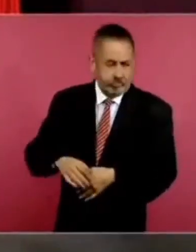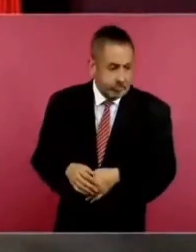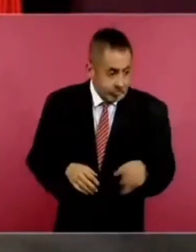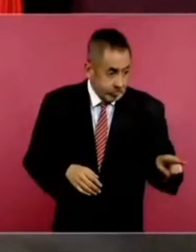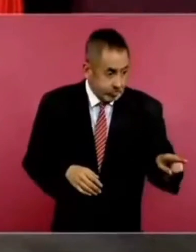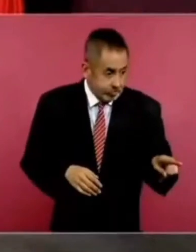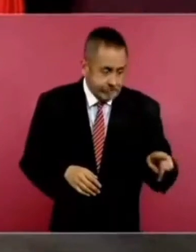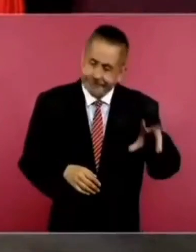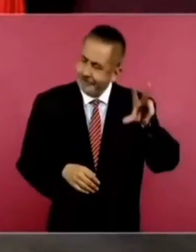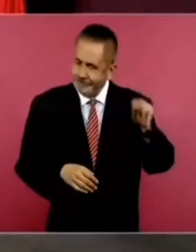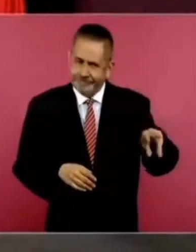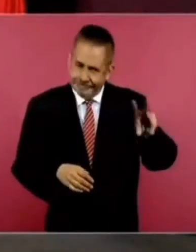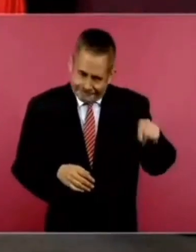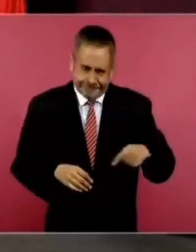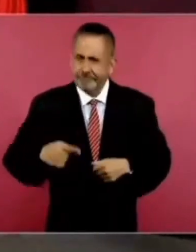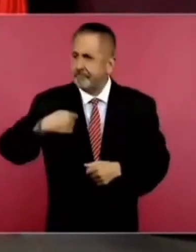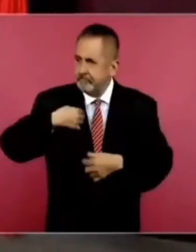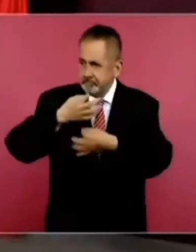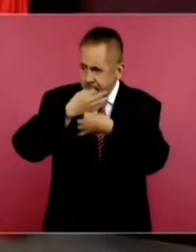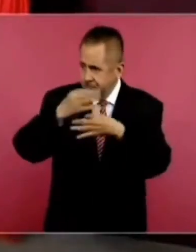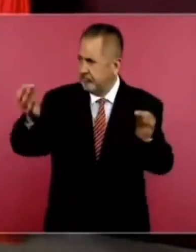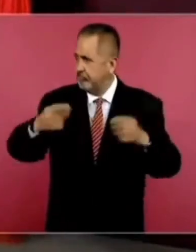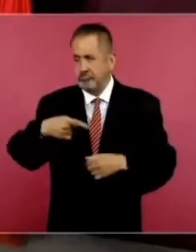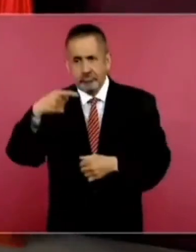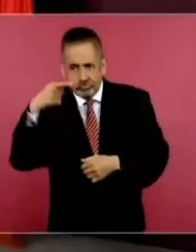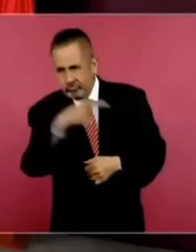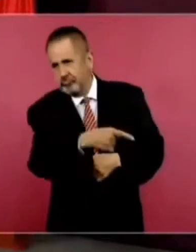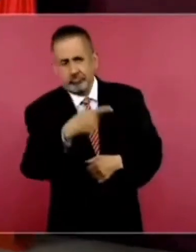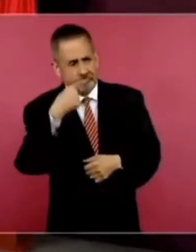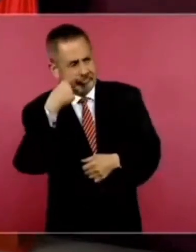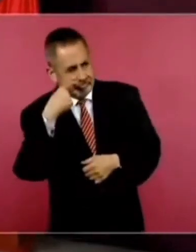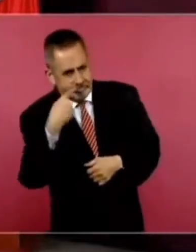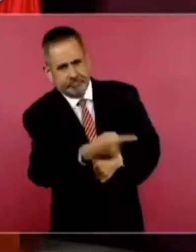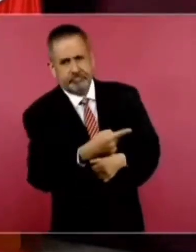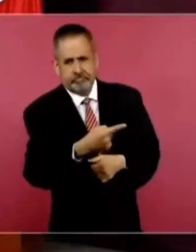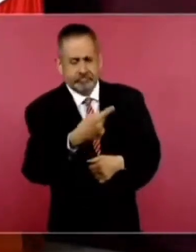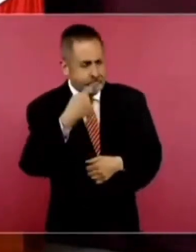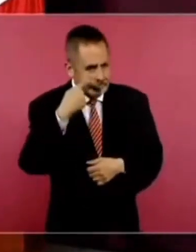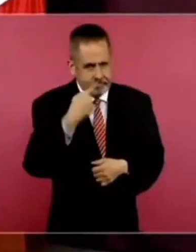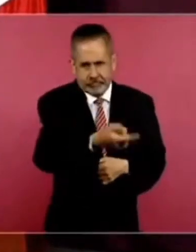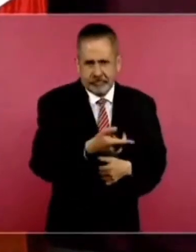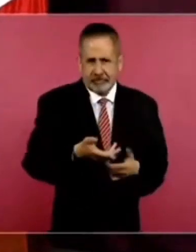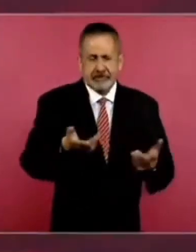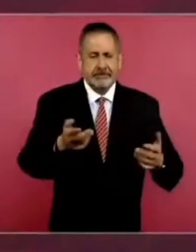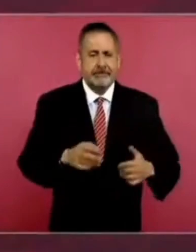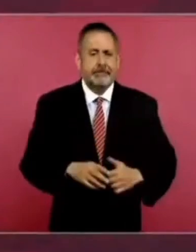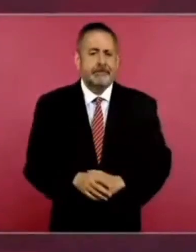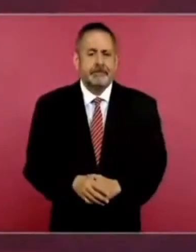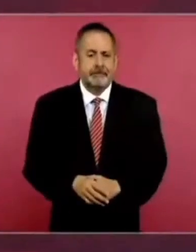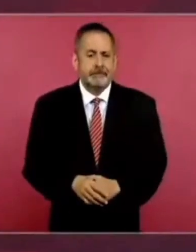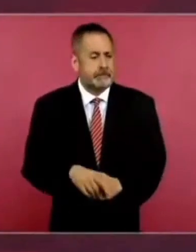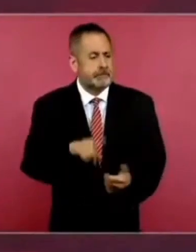dejar aquí de decir de que no ha resuelto